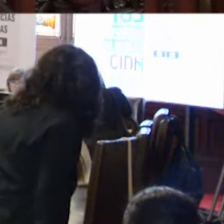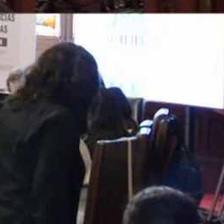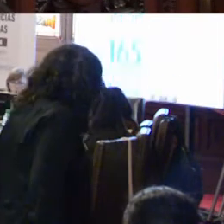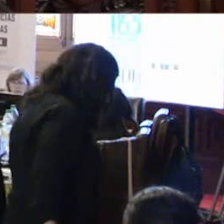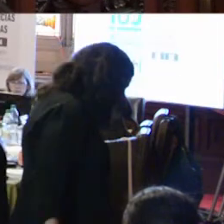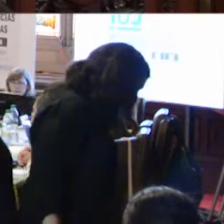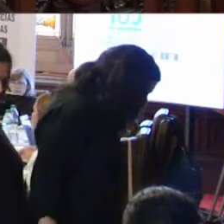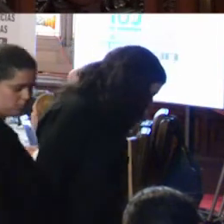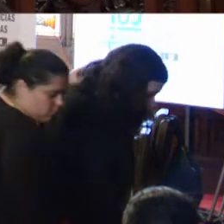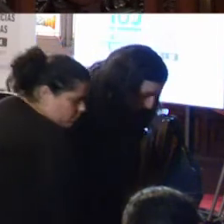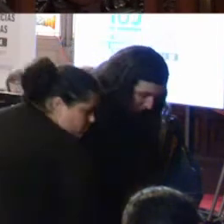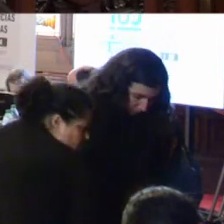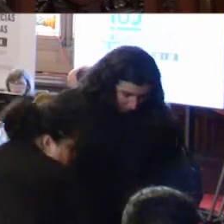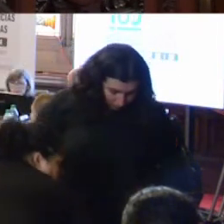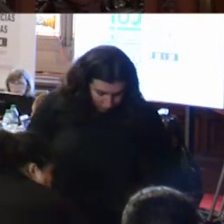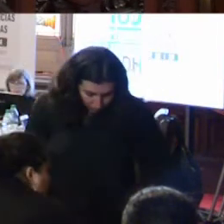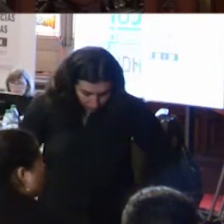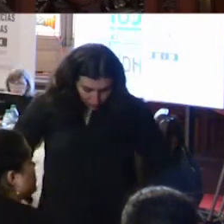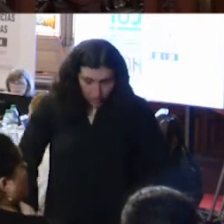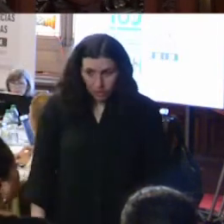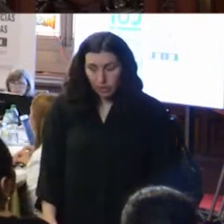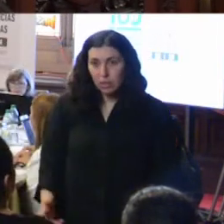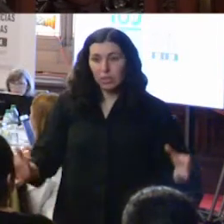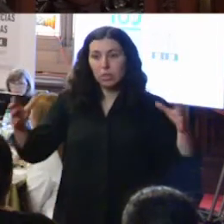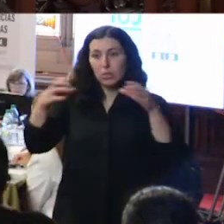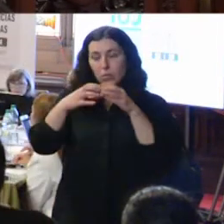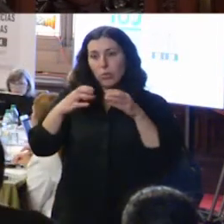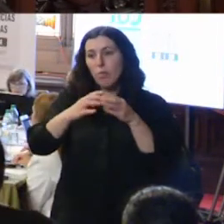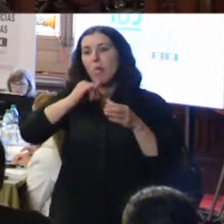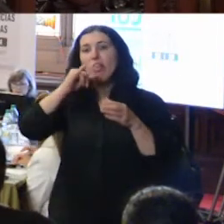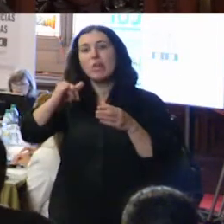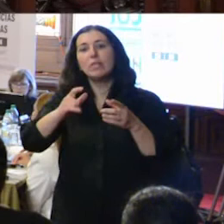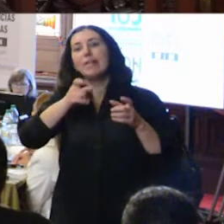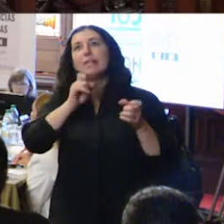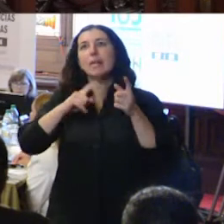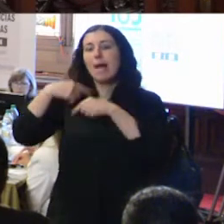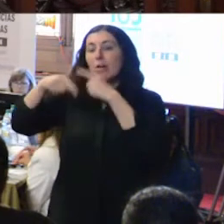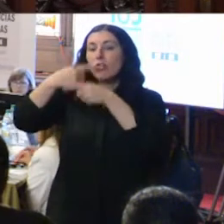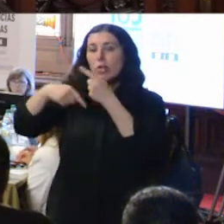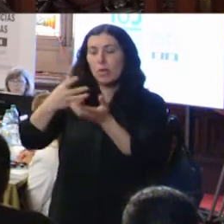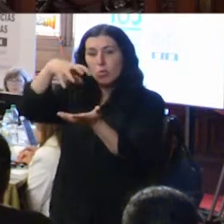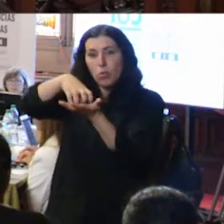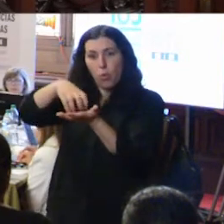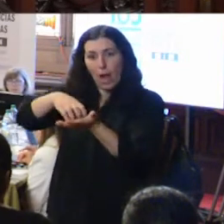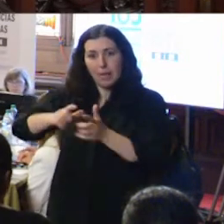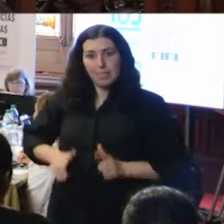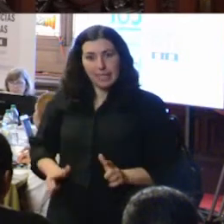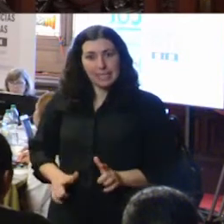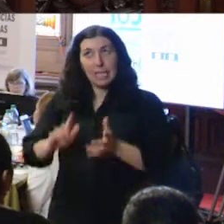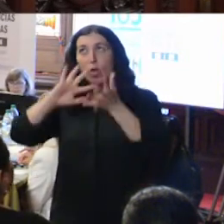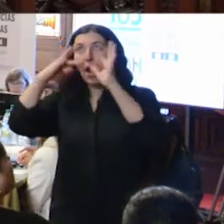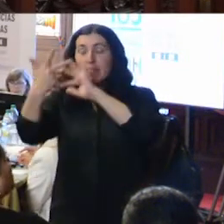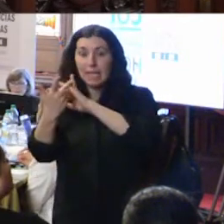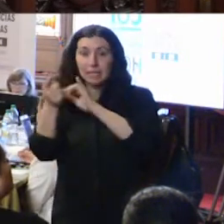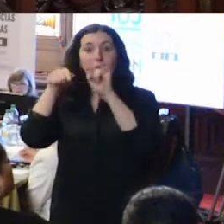va a asumir la competencia. Si la competencia de dicho proceso continúa en la Dirección Regional del Ministerio de Ambiente en Bocas del Toro, o la misma se inhibe